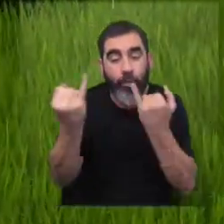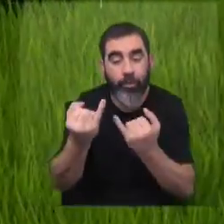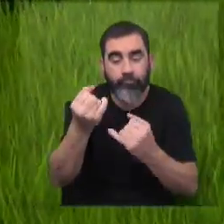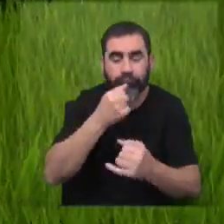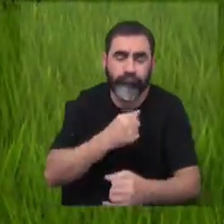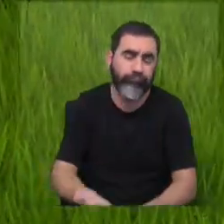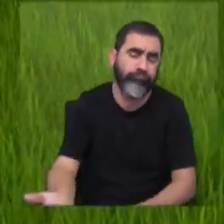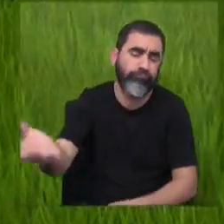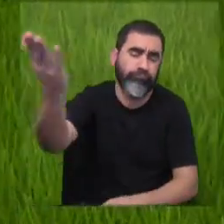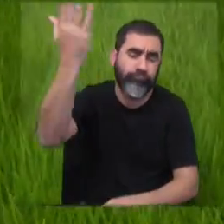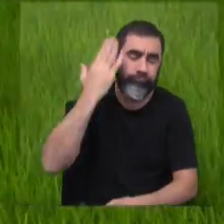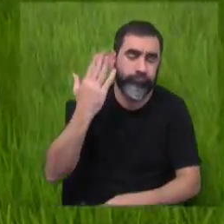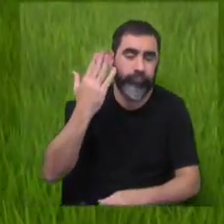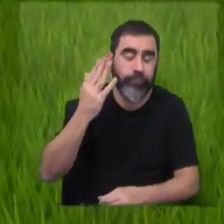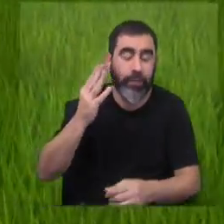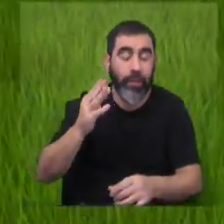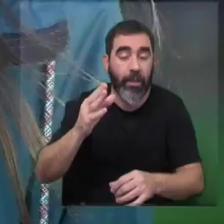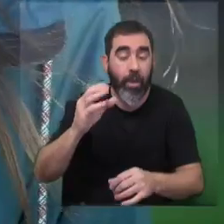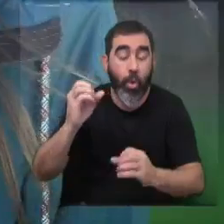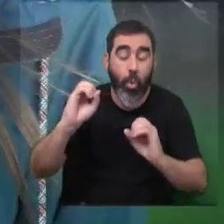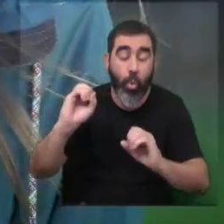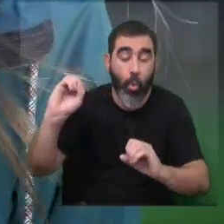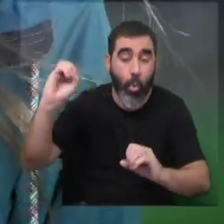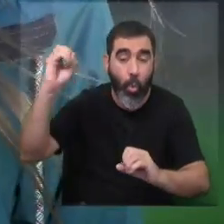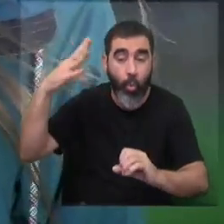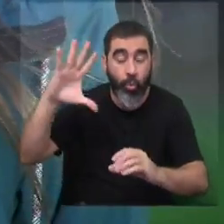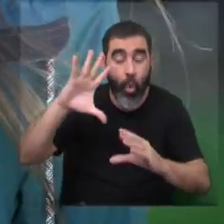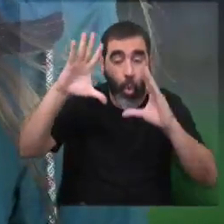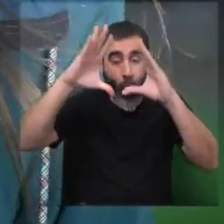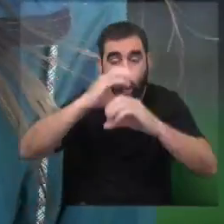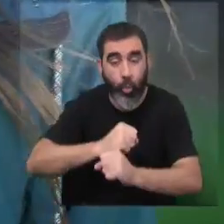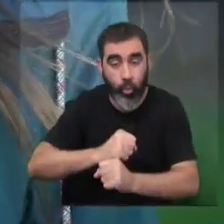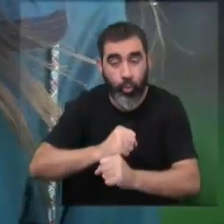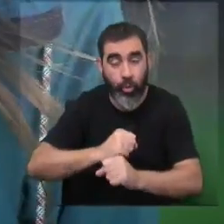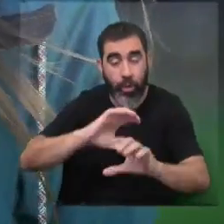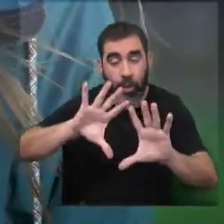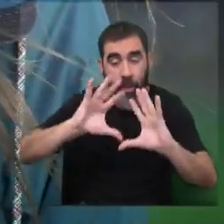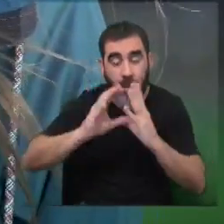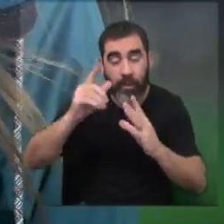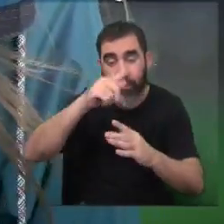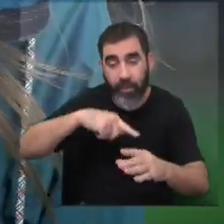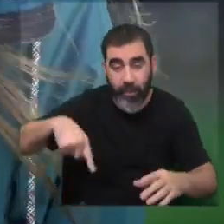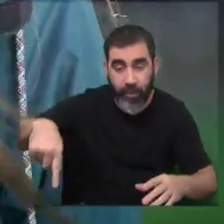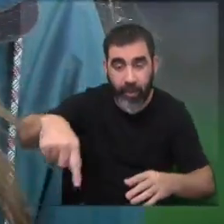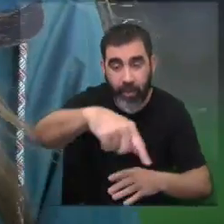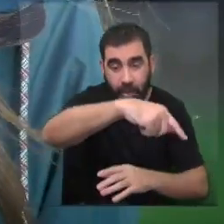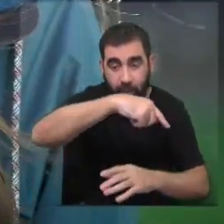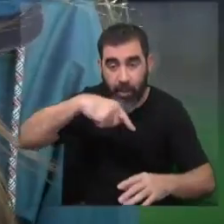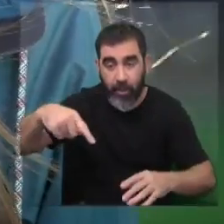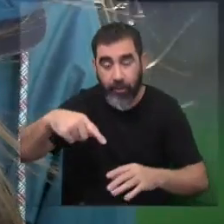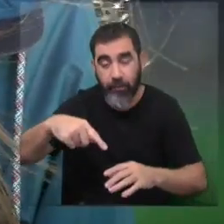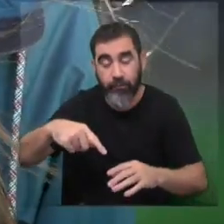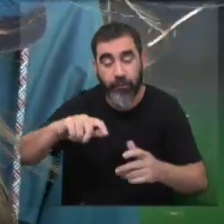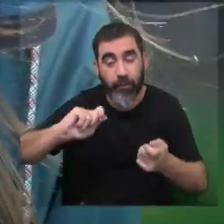han ajustado al ciclo de luz y oscuridad por la rotación de la Tierra. Si bien son endógenos, se ajustan por claves